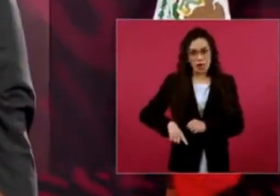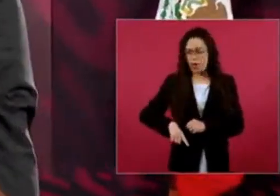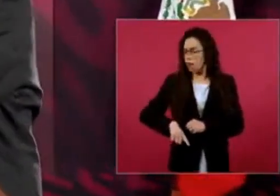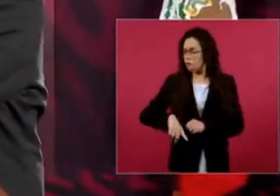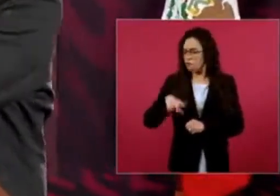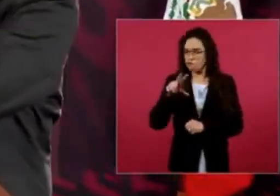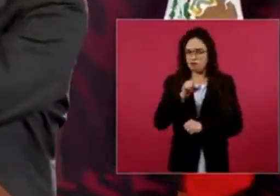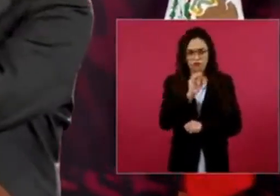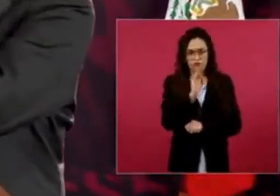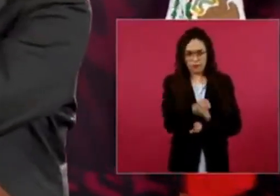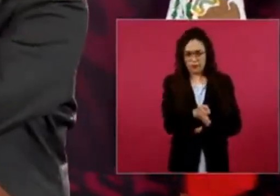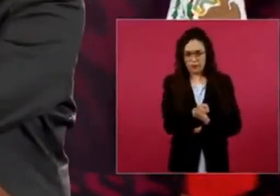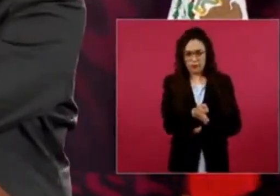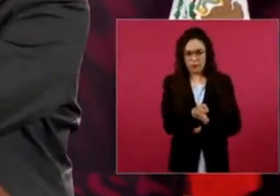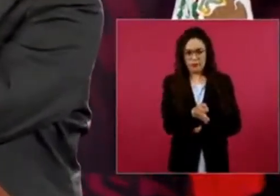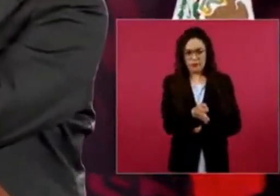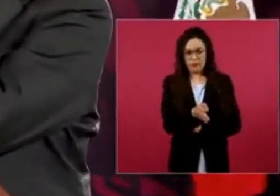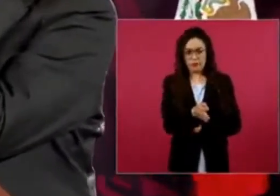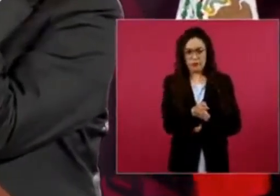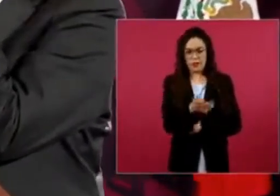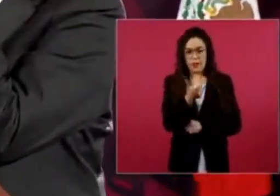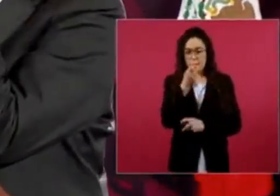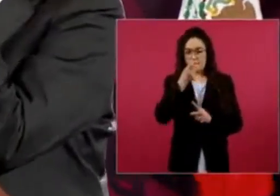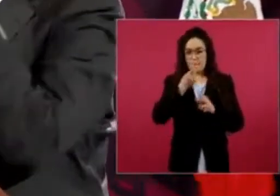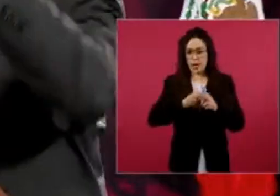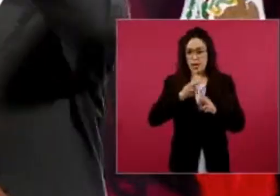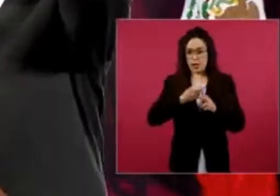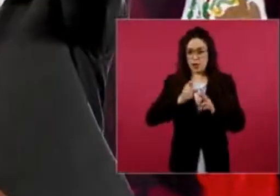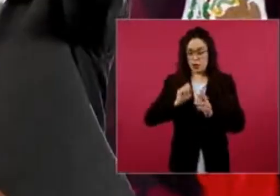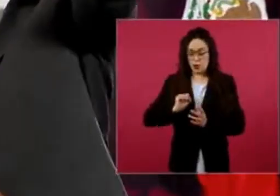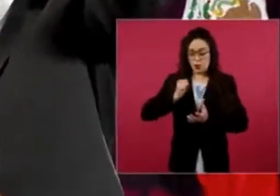del presupuesto en